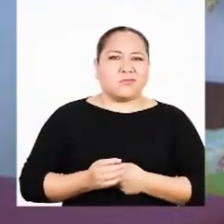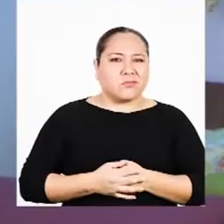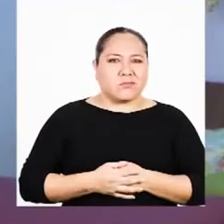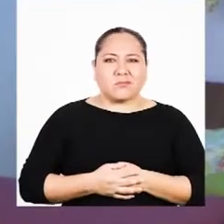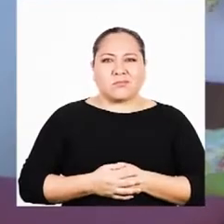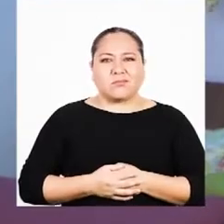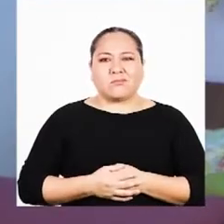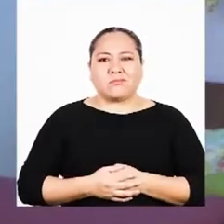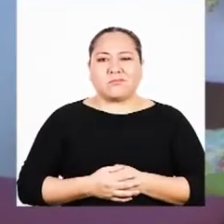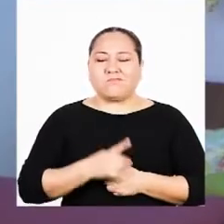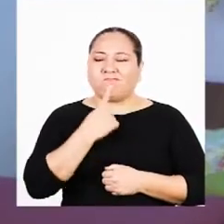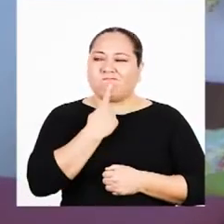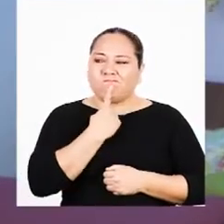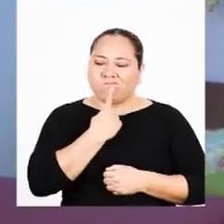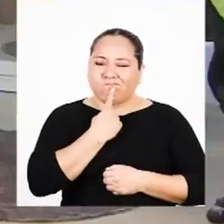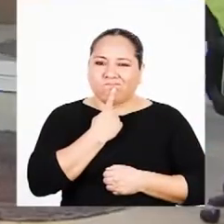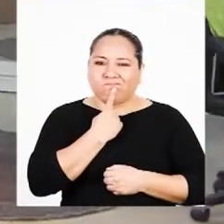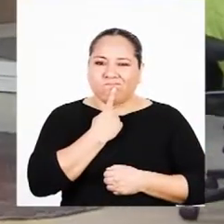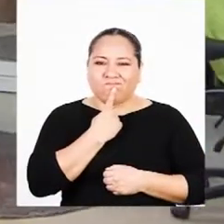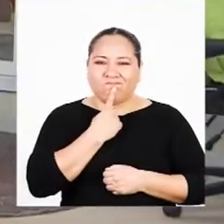más.